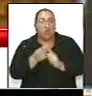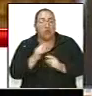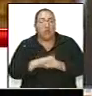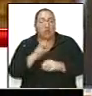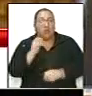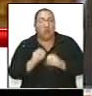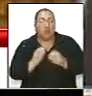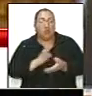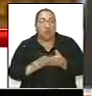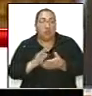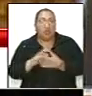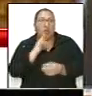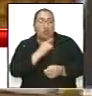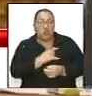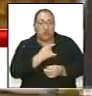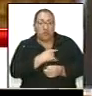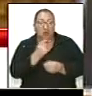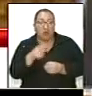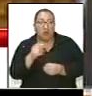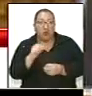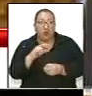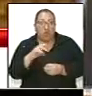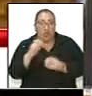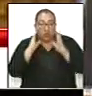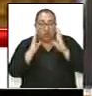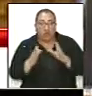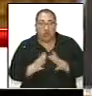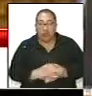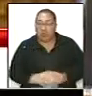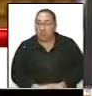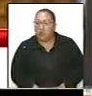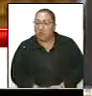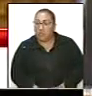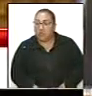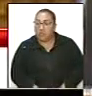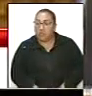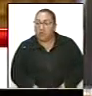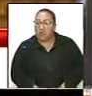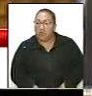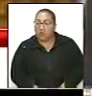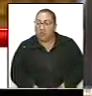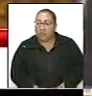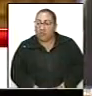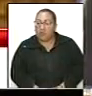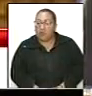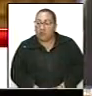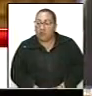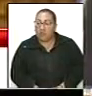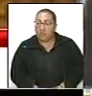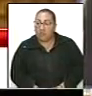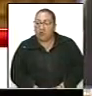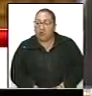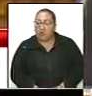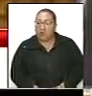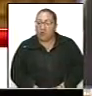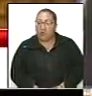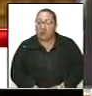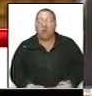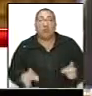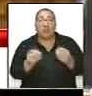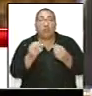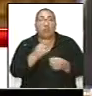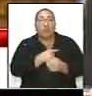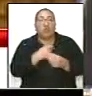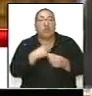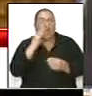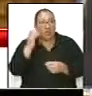de licencia de las universidades, porque SUNEDU se concentró inicialmente en el licenciamiento, pero muchas universidades siempre están demandando crear